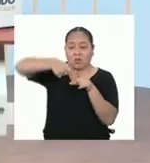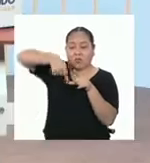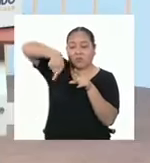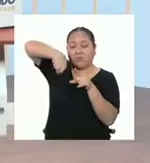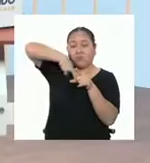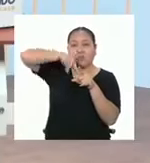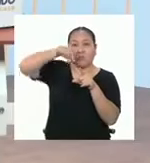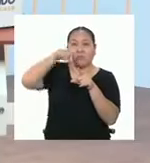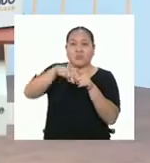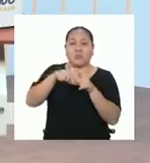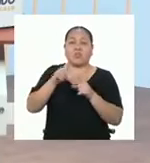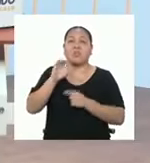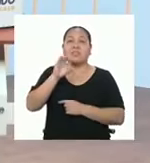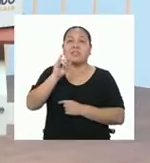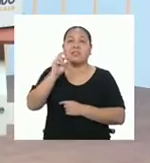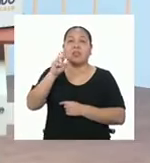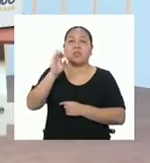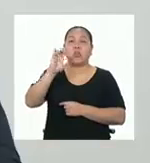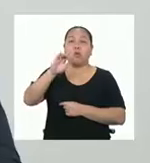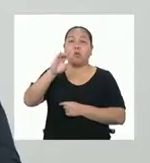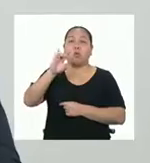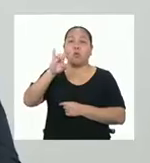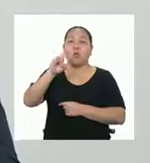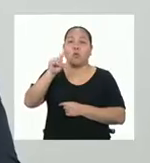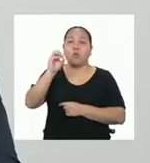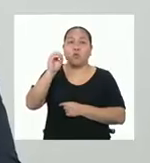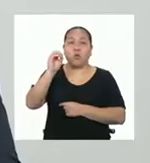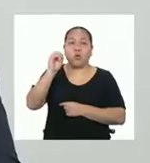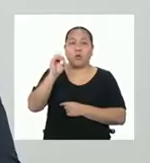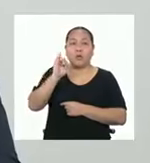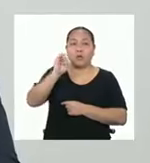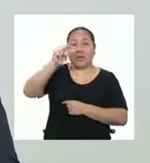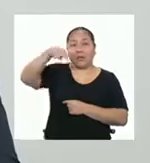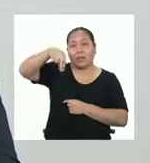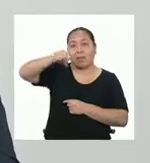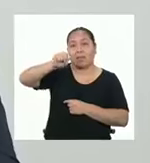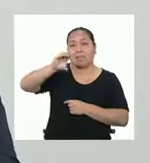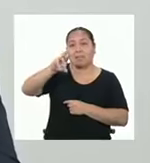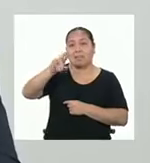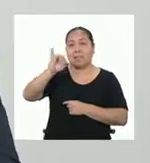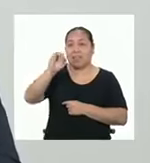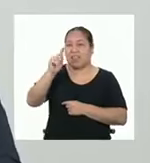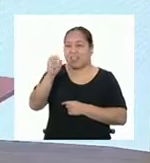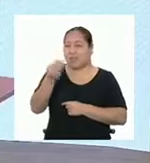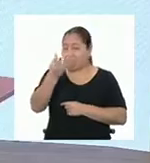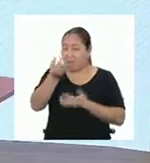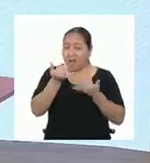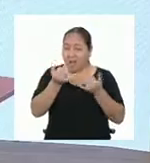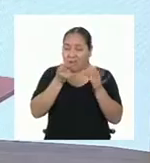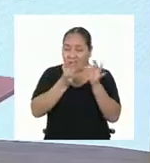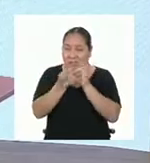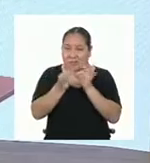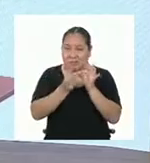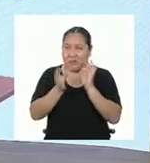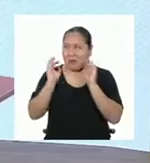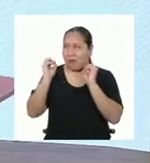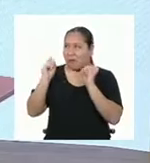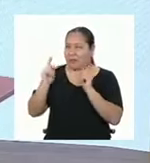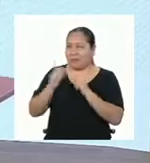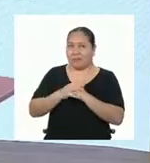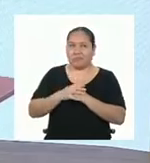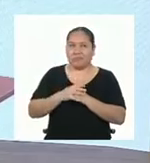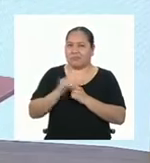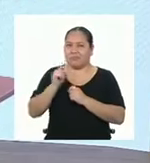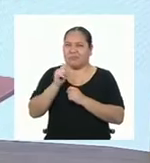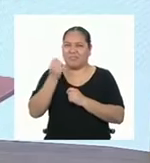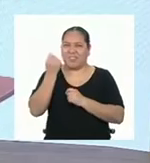¿Un círculo qué? Un círculo inscrito Ahorita te explico Ok, pero tampoco